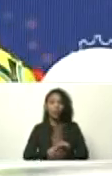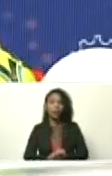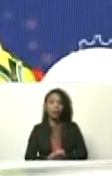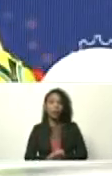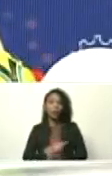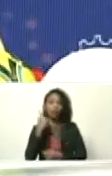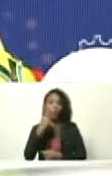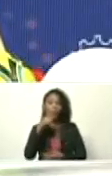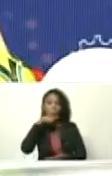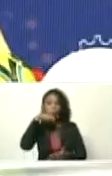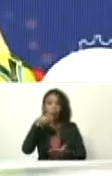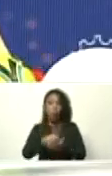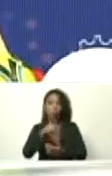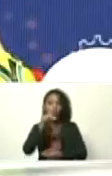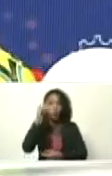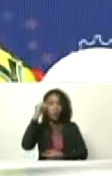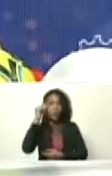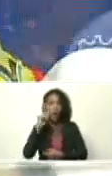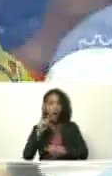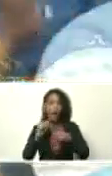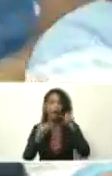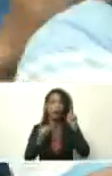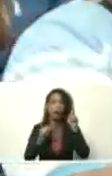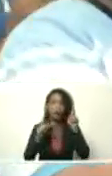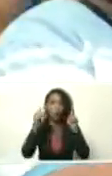por nombrarla un día por aquí, un día por allá.